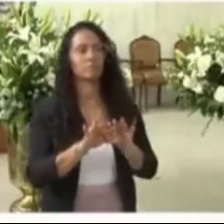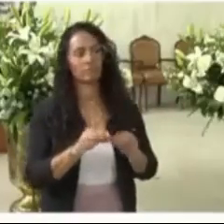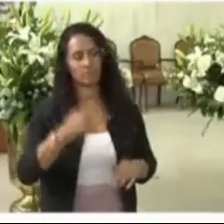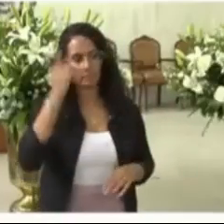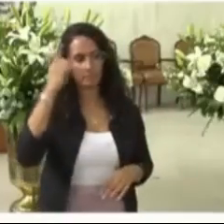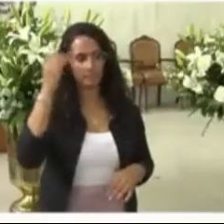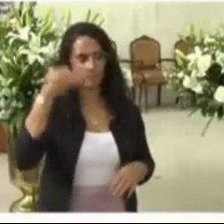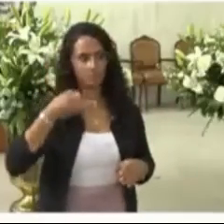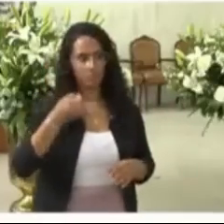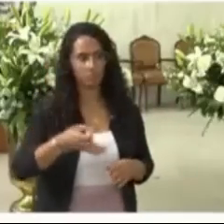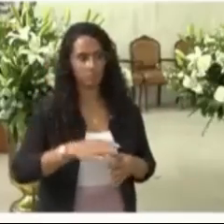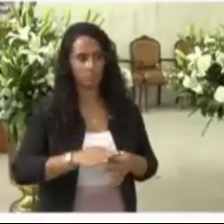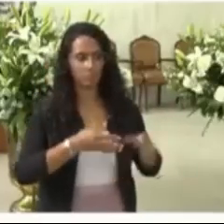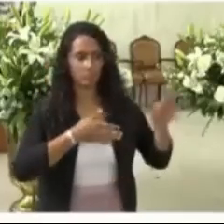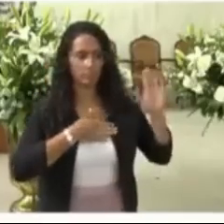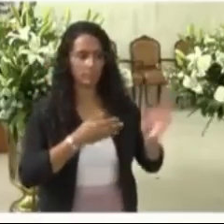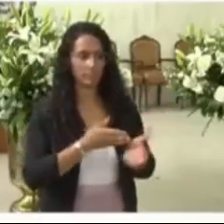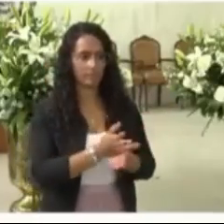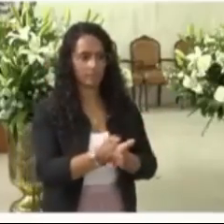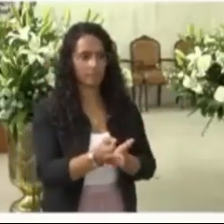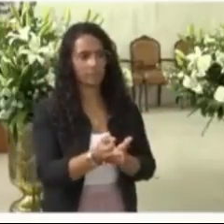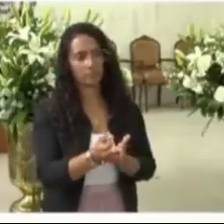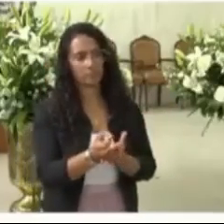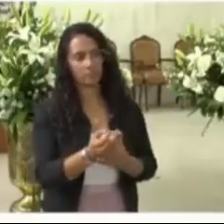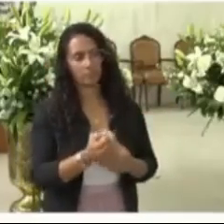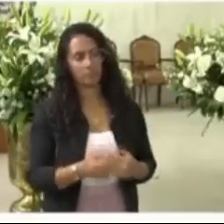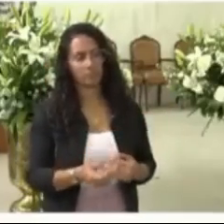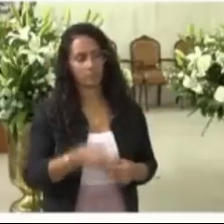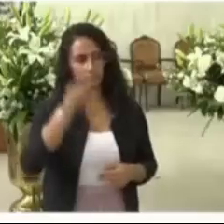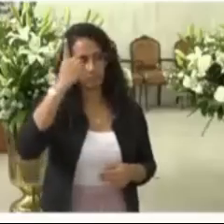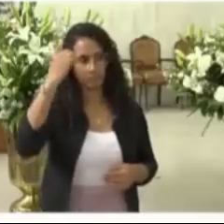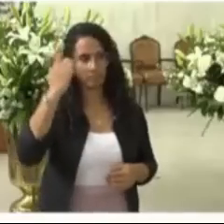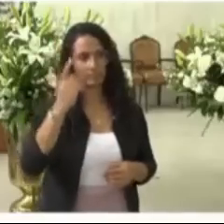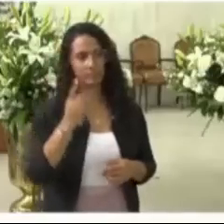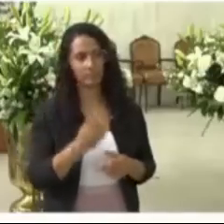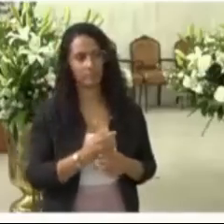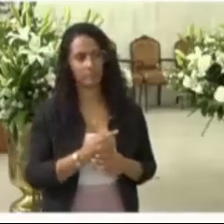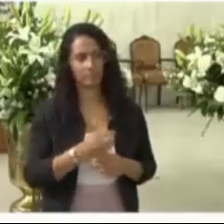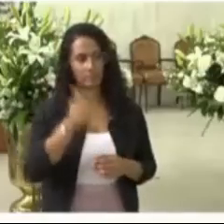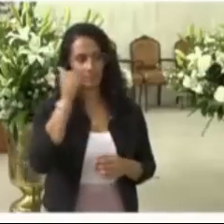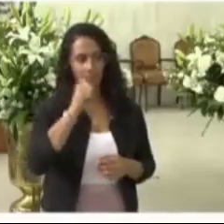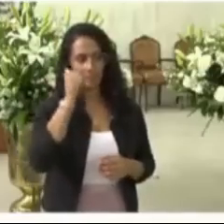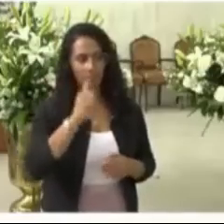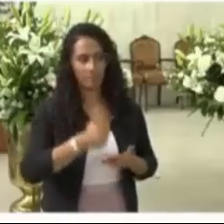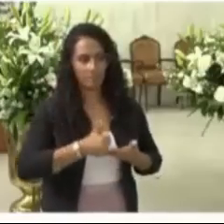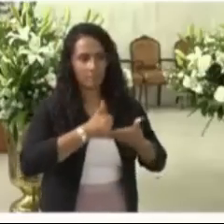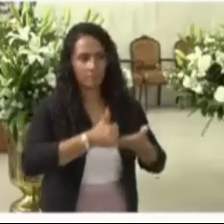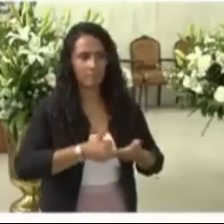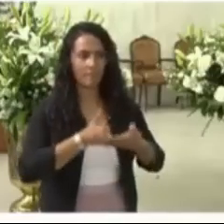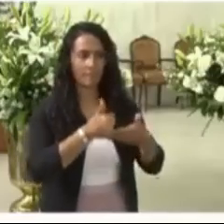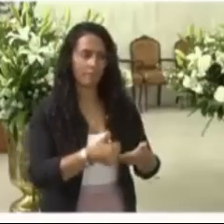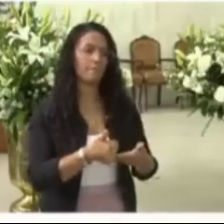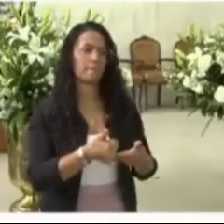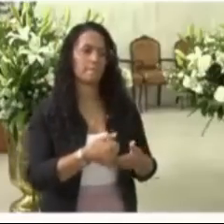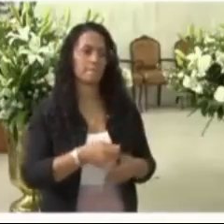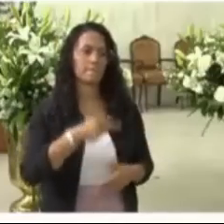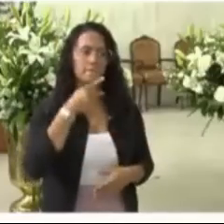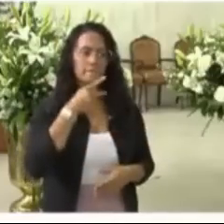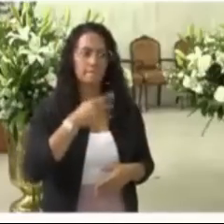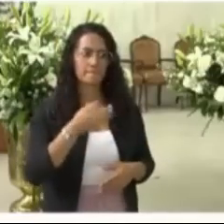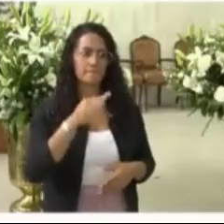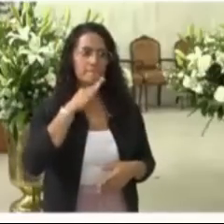que Dios es y las obras que Dios había hecho con sus padres y echar mano de las promesas del